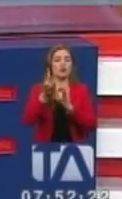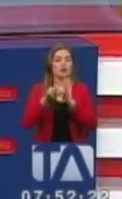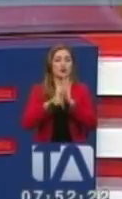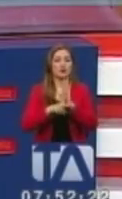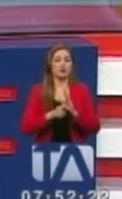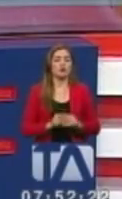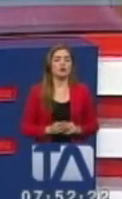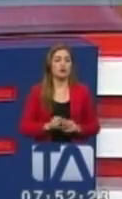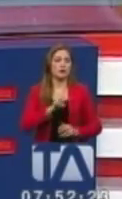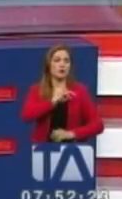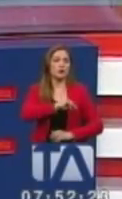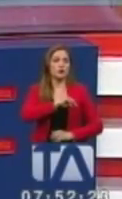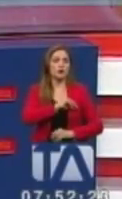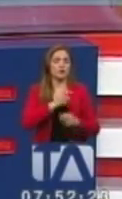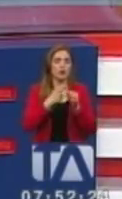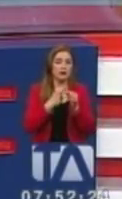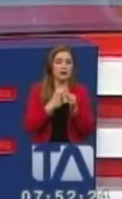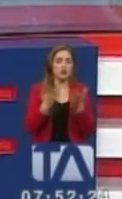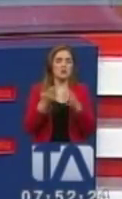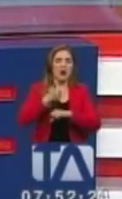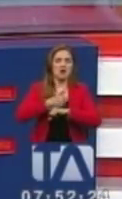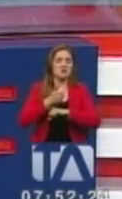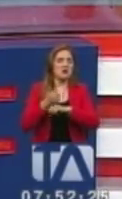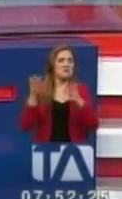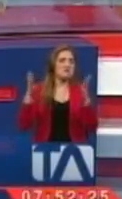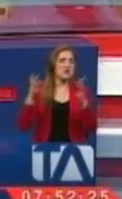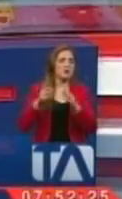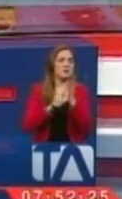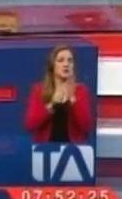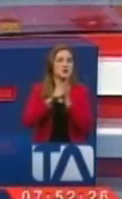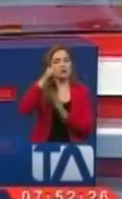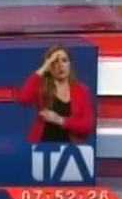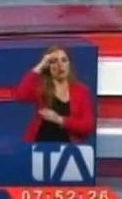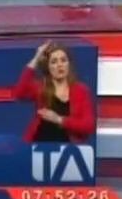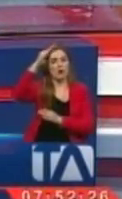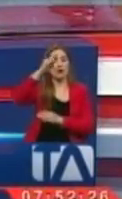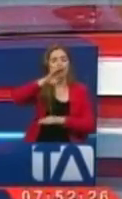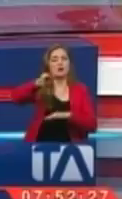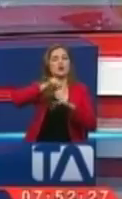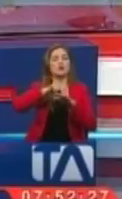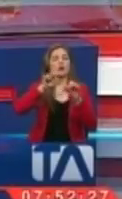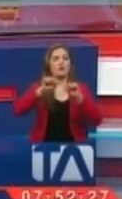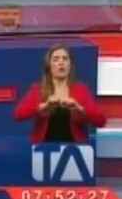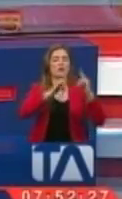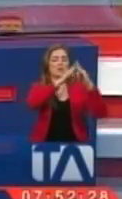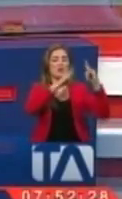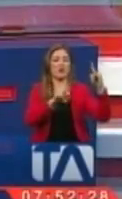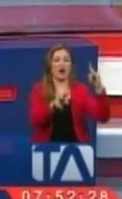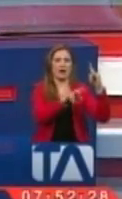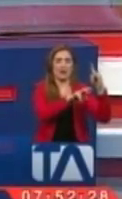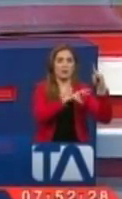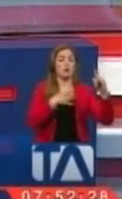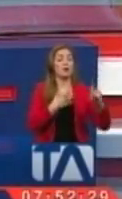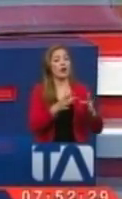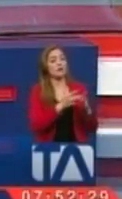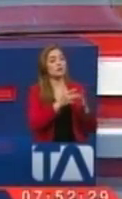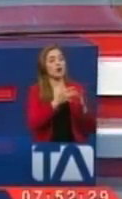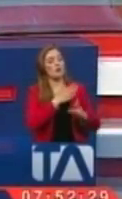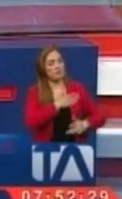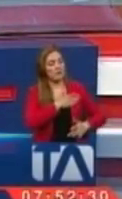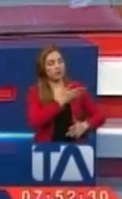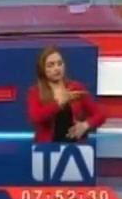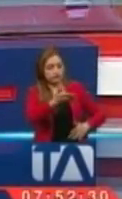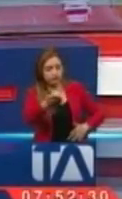minutos el municipio de quito aún no recibe la autorización del ministerio del interior y policía nacional para proceder con la intervención guiada en los